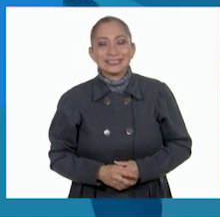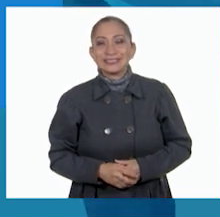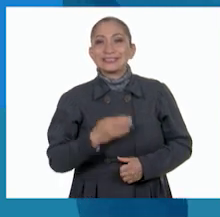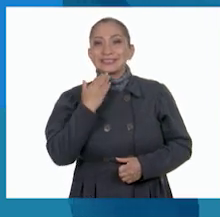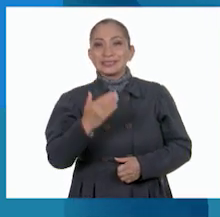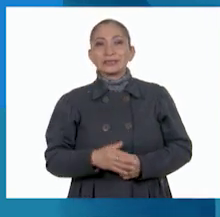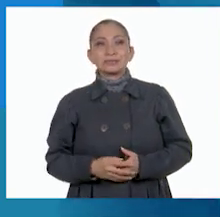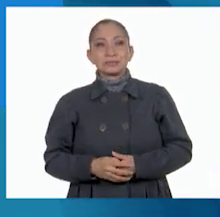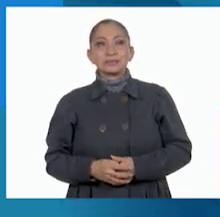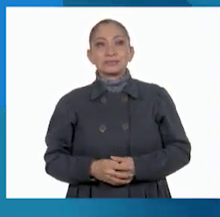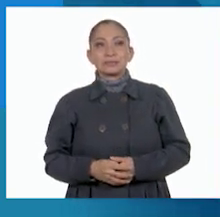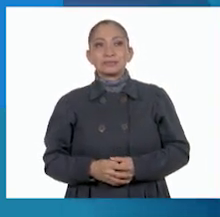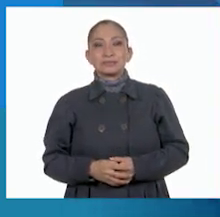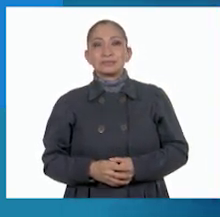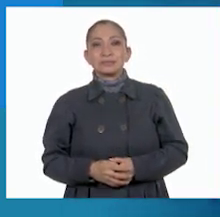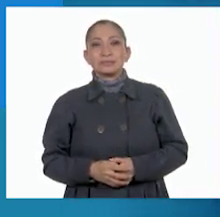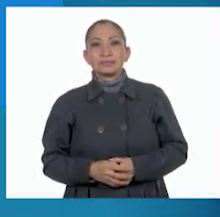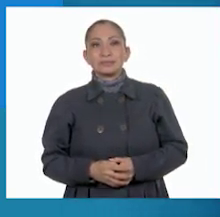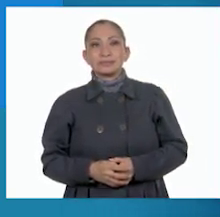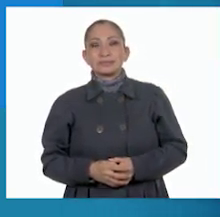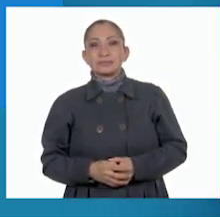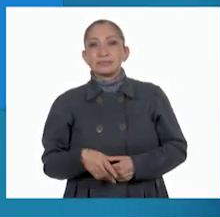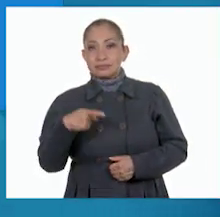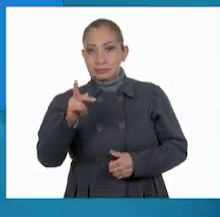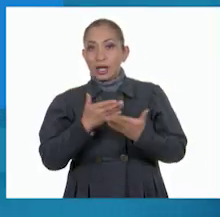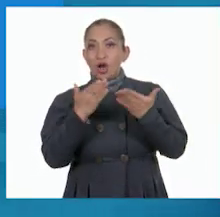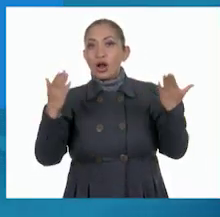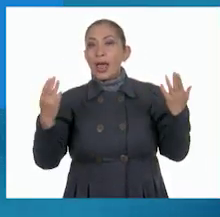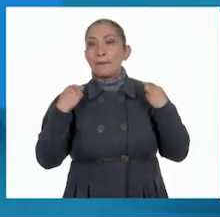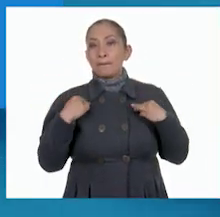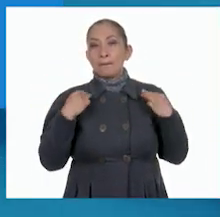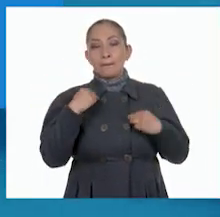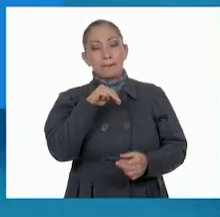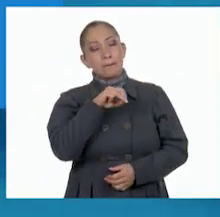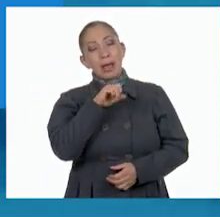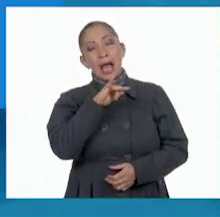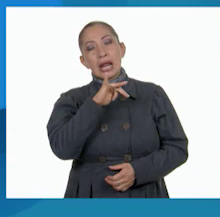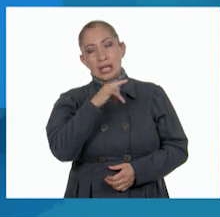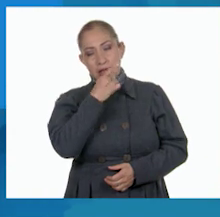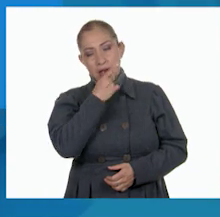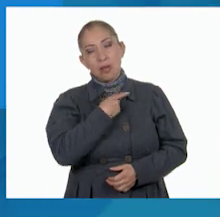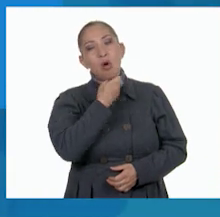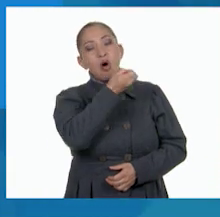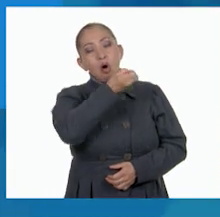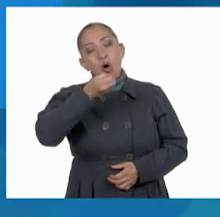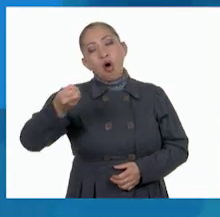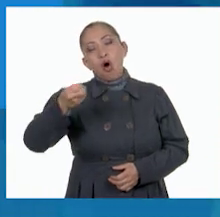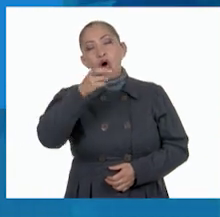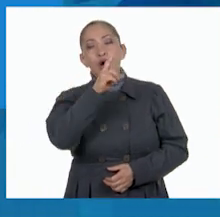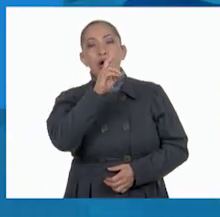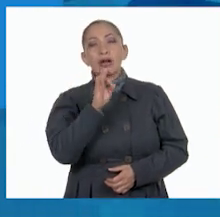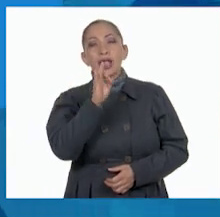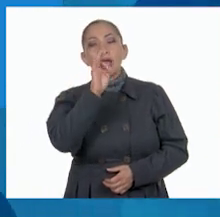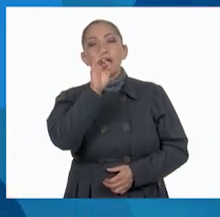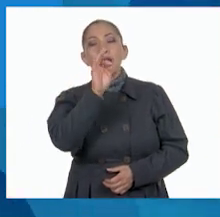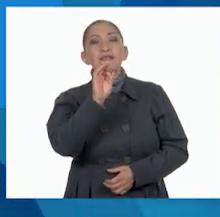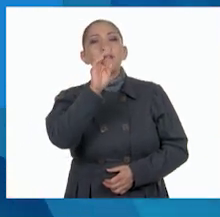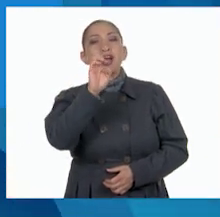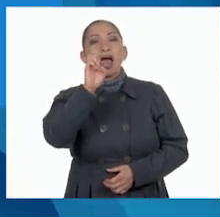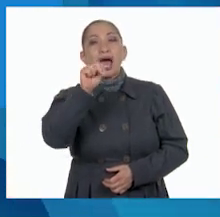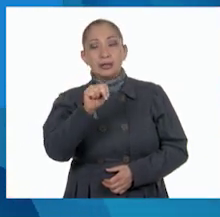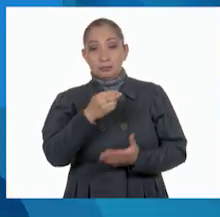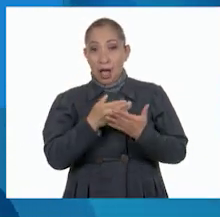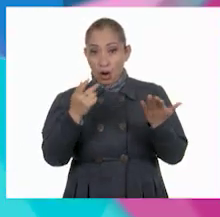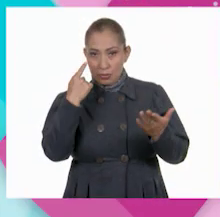bien. Pero es turno de María. María, dinos un refrán. Muy bien. Yo les voy a decir